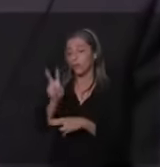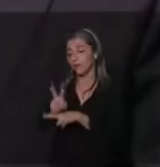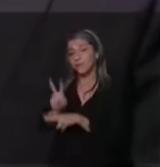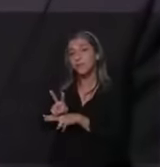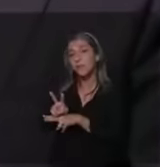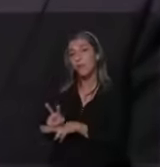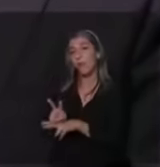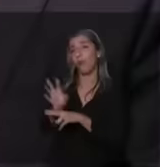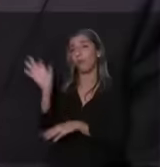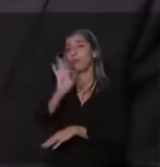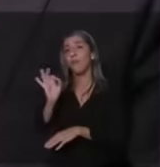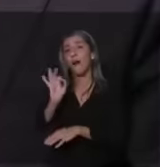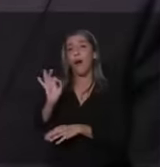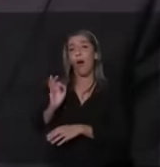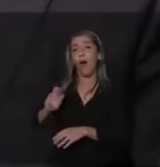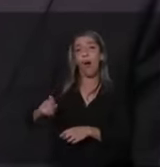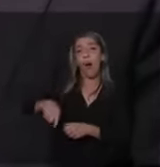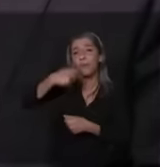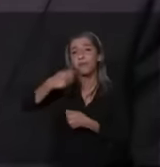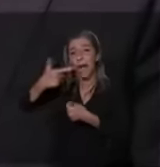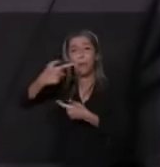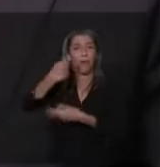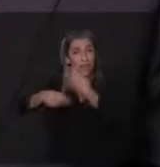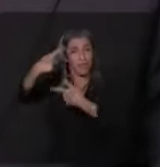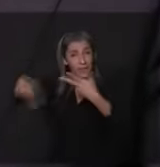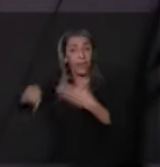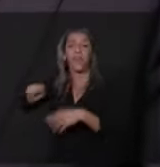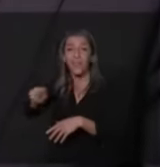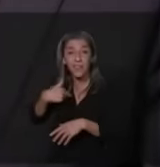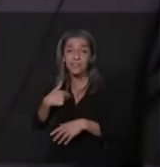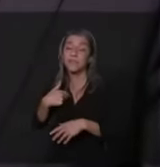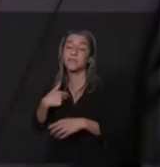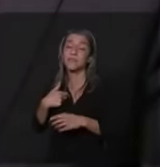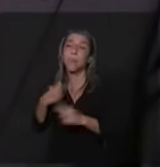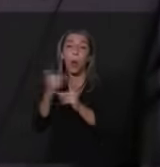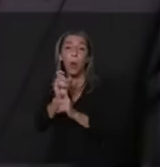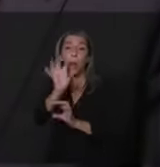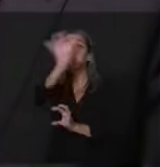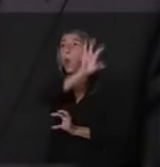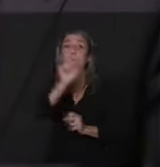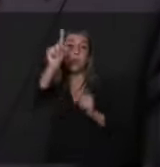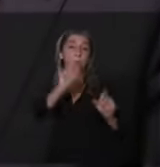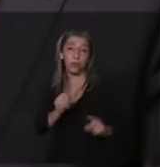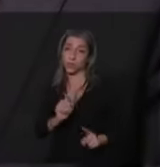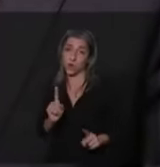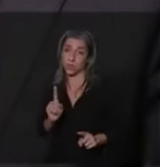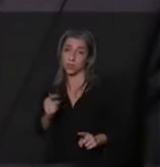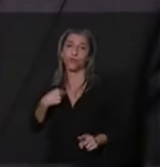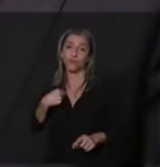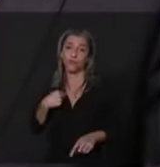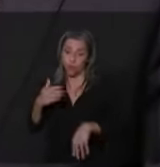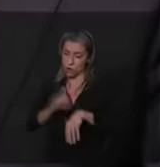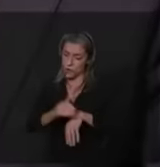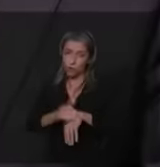tema de dependencias. Y así como me comprometí y me comprometo en la generación de empleo, me comprometo